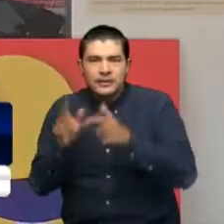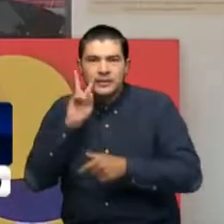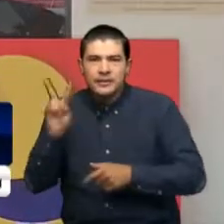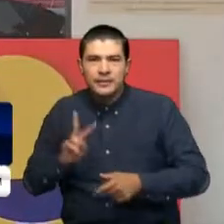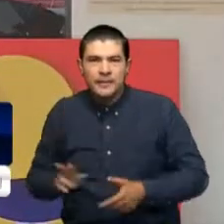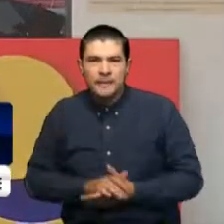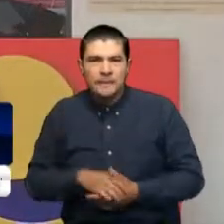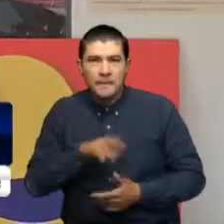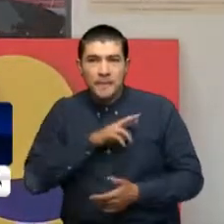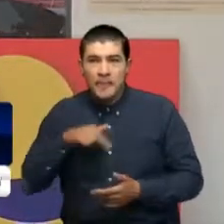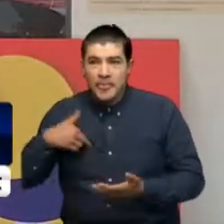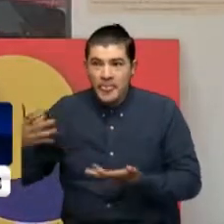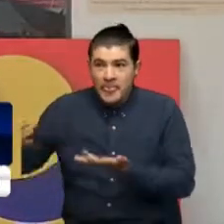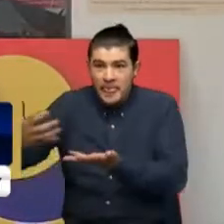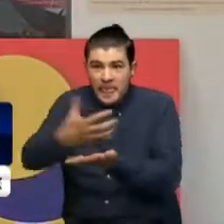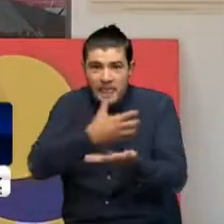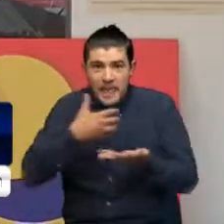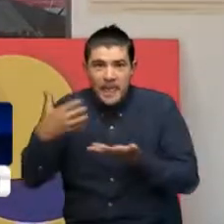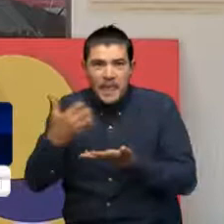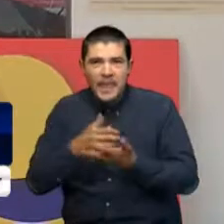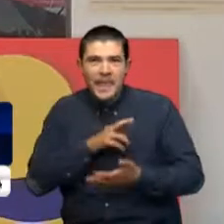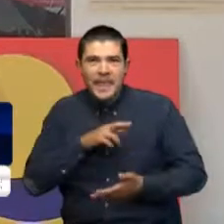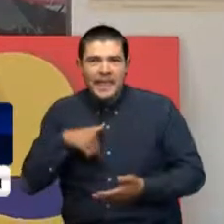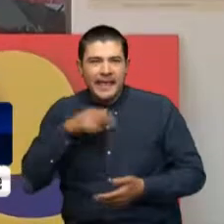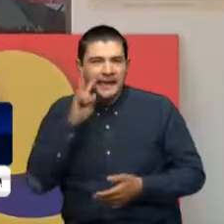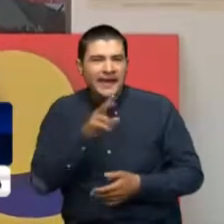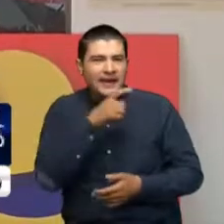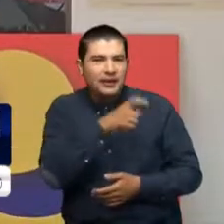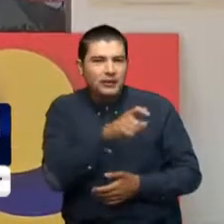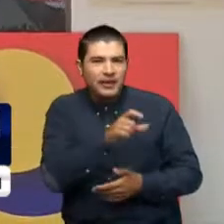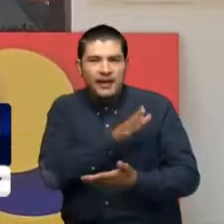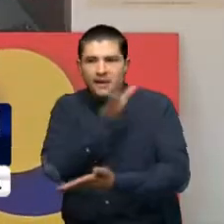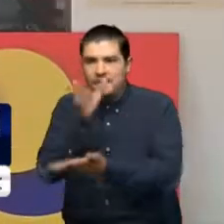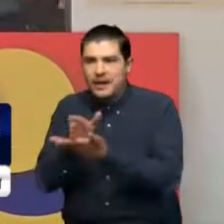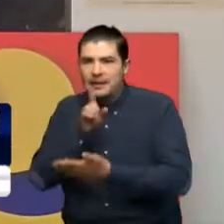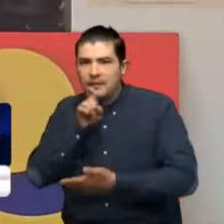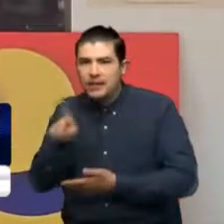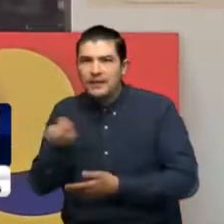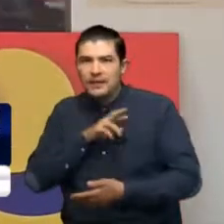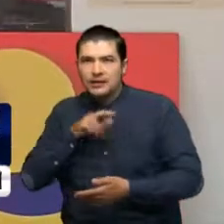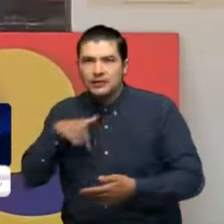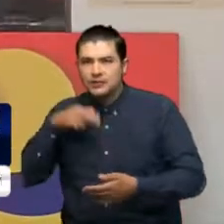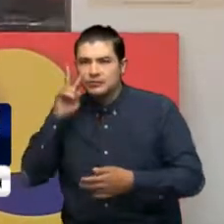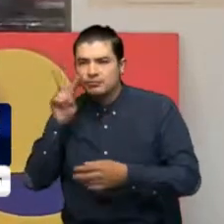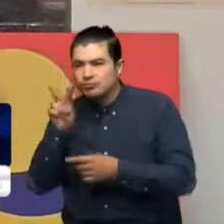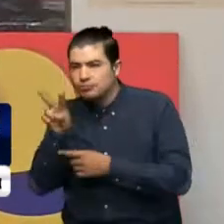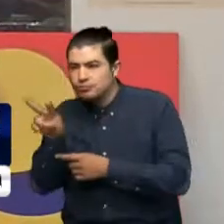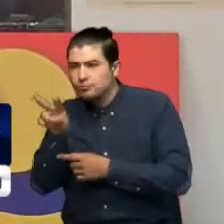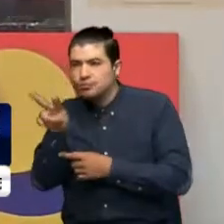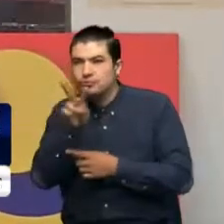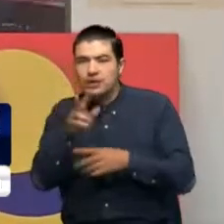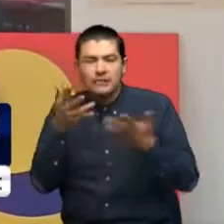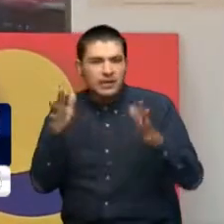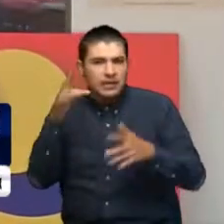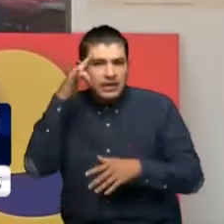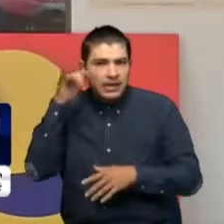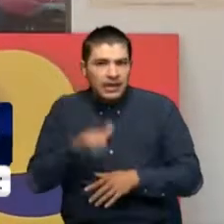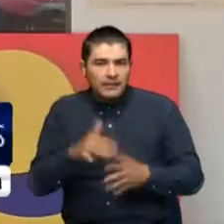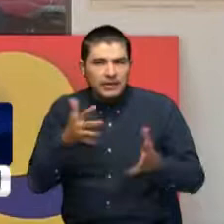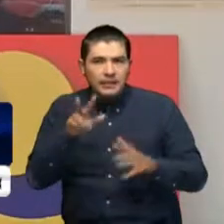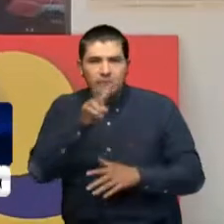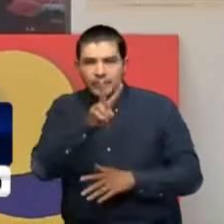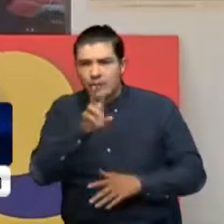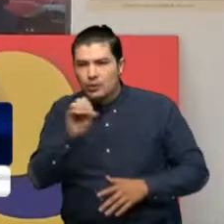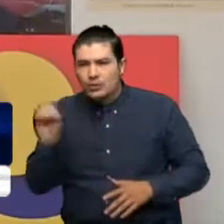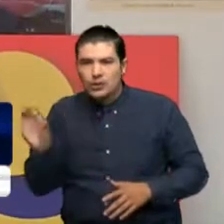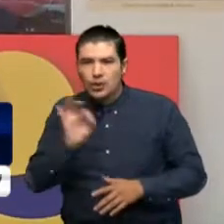los caminantes que encontramos en la vía Cúcuta-Bucaramanga. Hemos hecho alguna exploración y creemos que aproximadamente entre